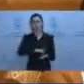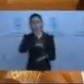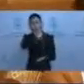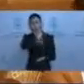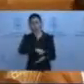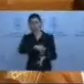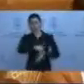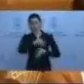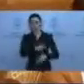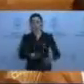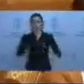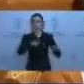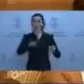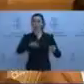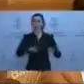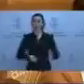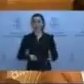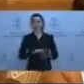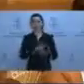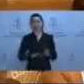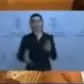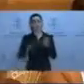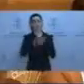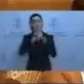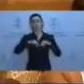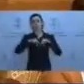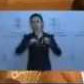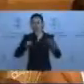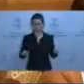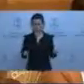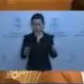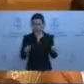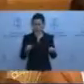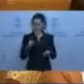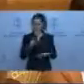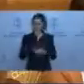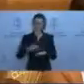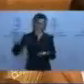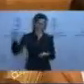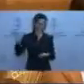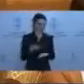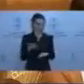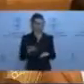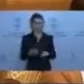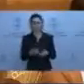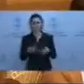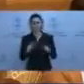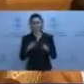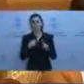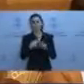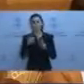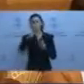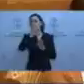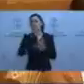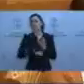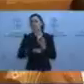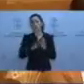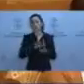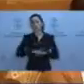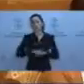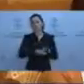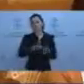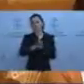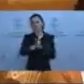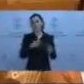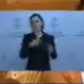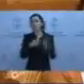este salón de plenos es que las leyes del Principado, señor consejero, se cumplan. Y que una regla básica de la transparencia es que el